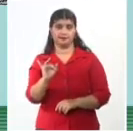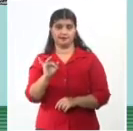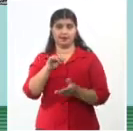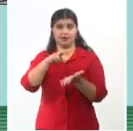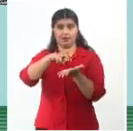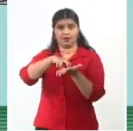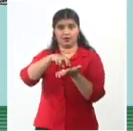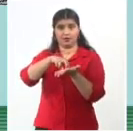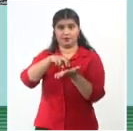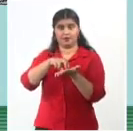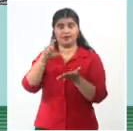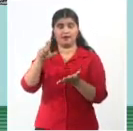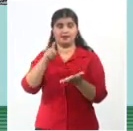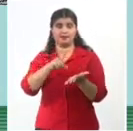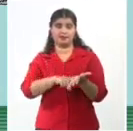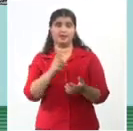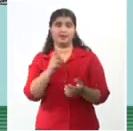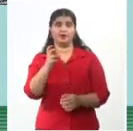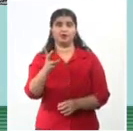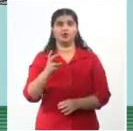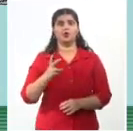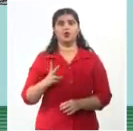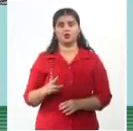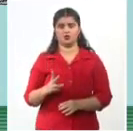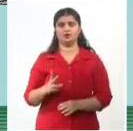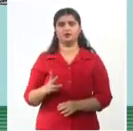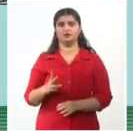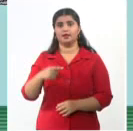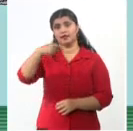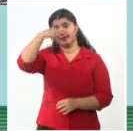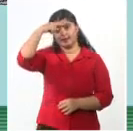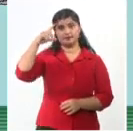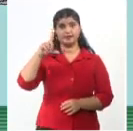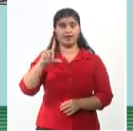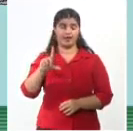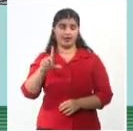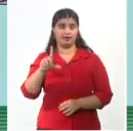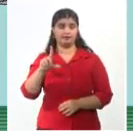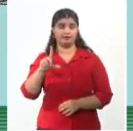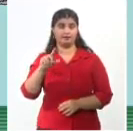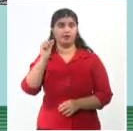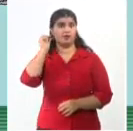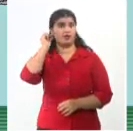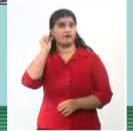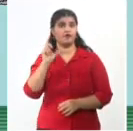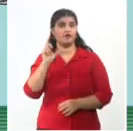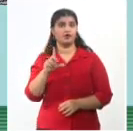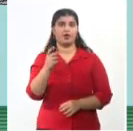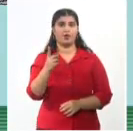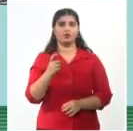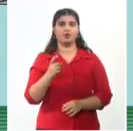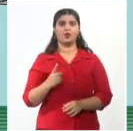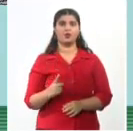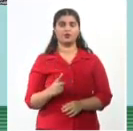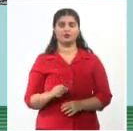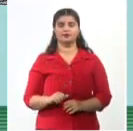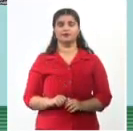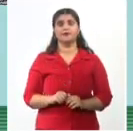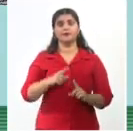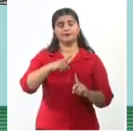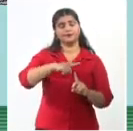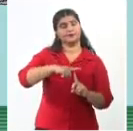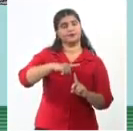Céspedes con 2 cada uno, y Sierra de Chinitas y Florida 1 caso. Las Tunas, que también